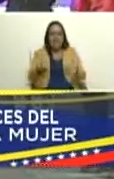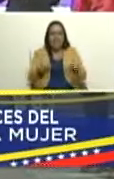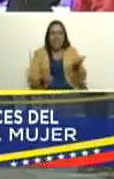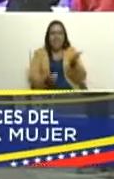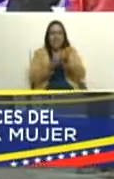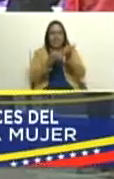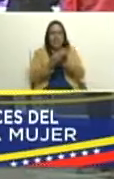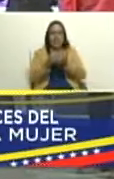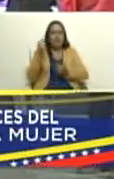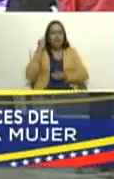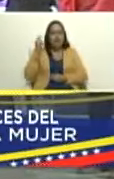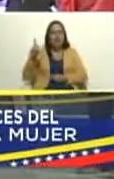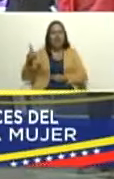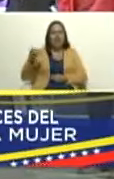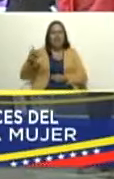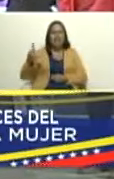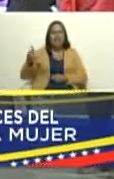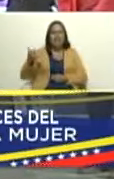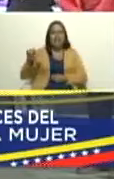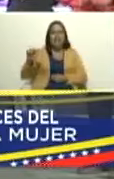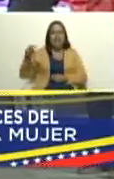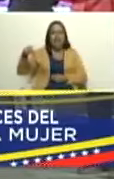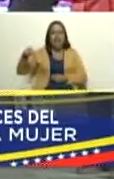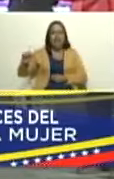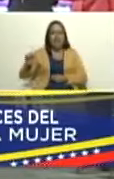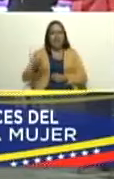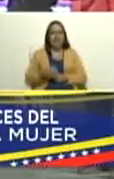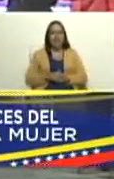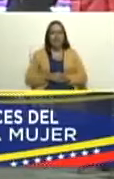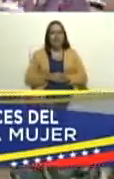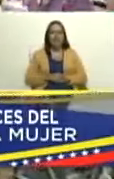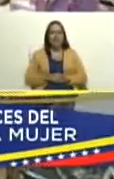a Liliana Isauro Angulo.